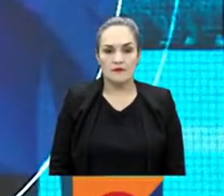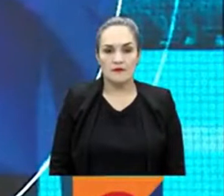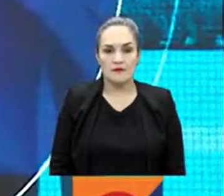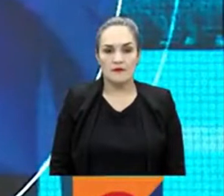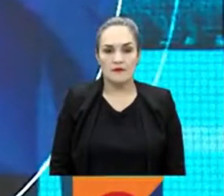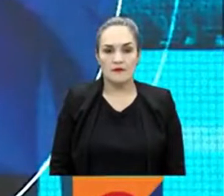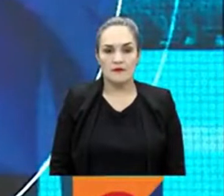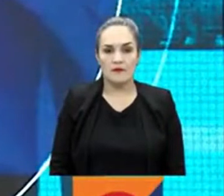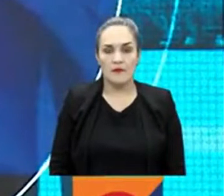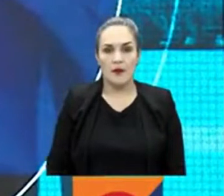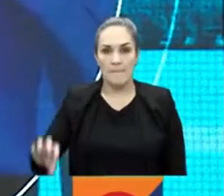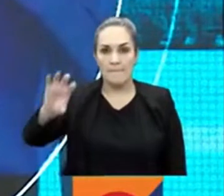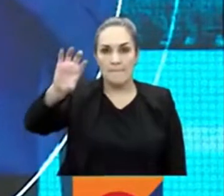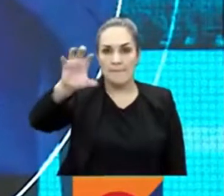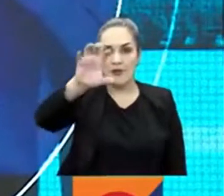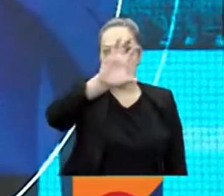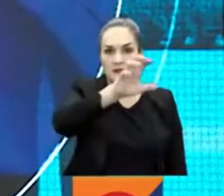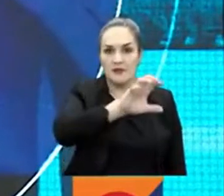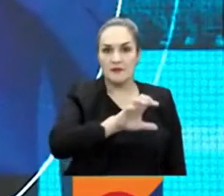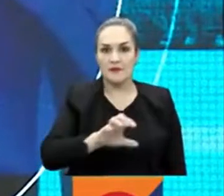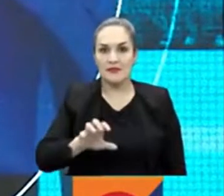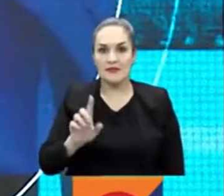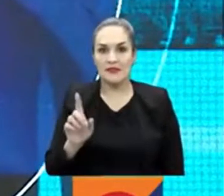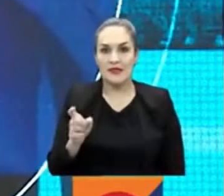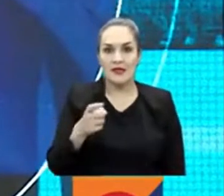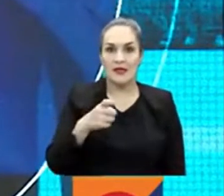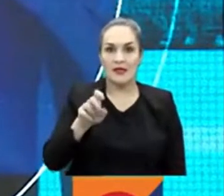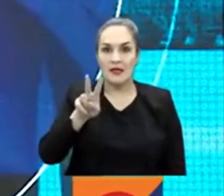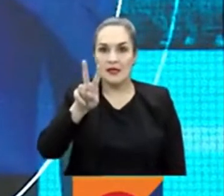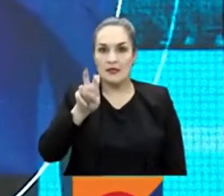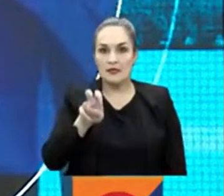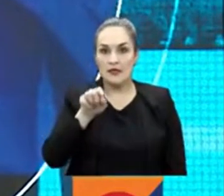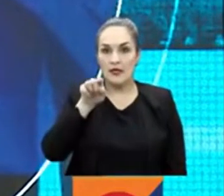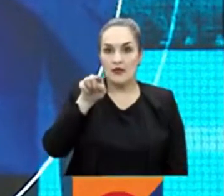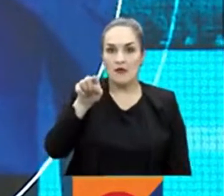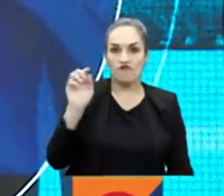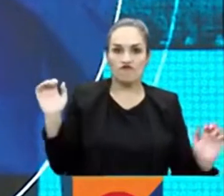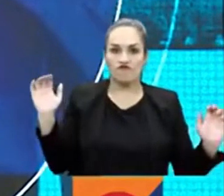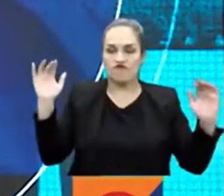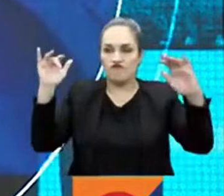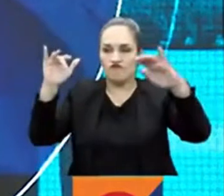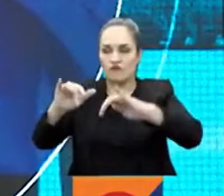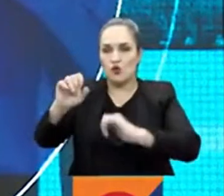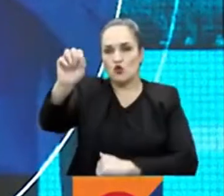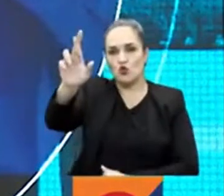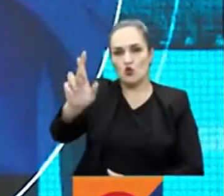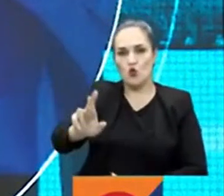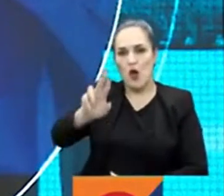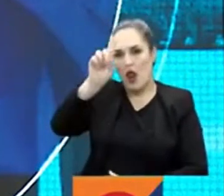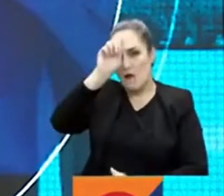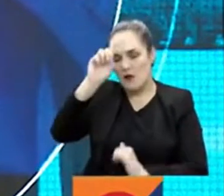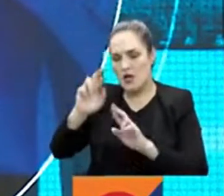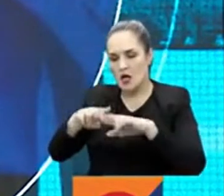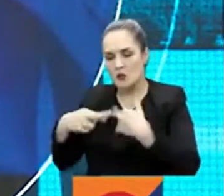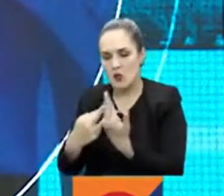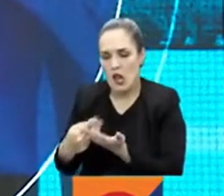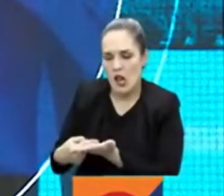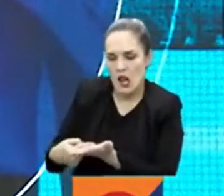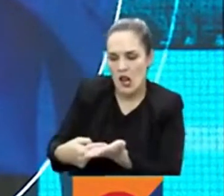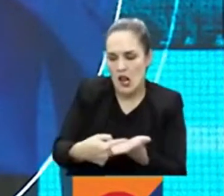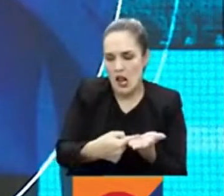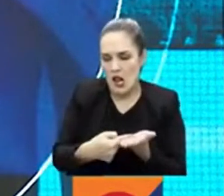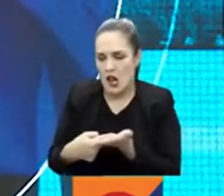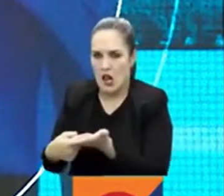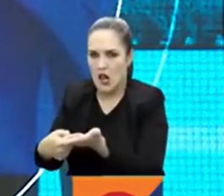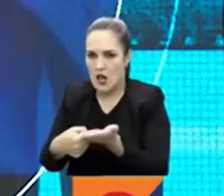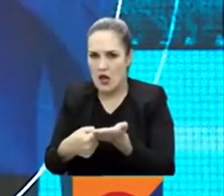Los líderes de los países del G7 abrieron hoy su cumbre en Baviera, en el sur de Alemania, entre promesas de sanciones contra Rusia y un llamado a la